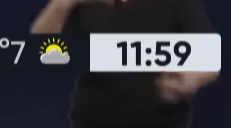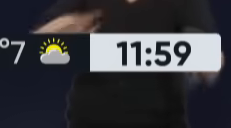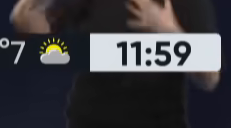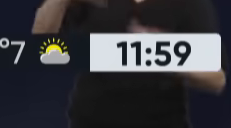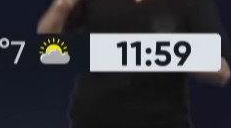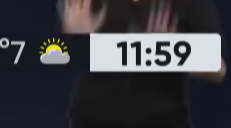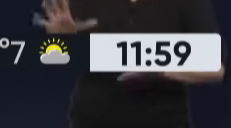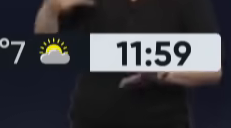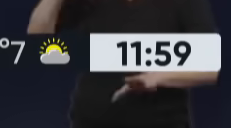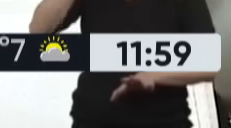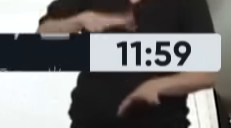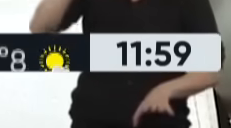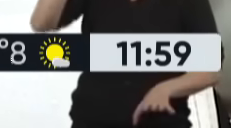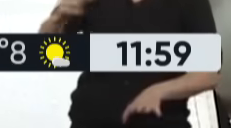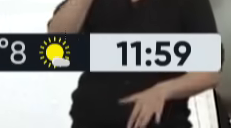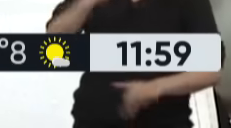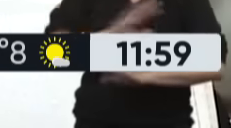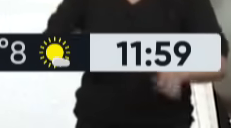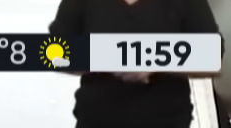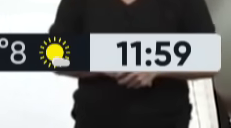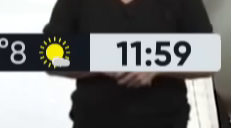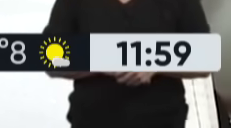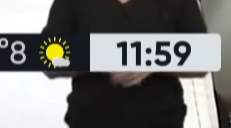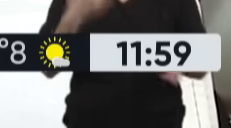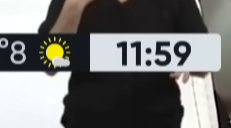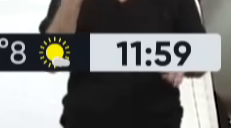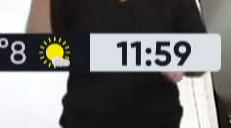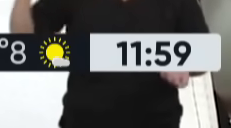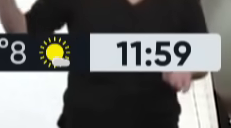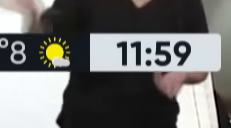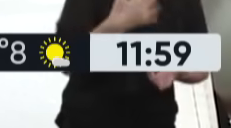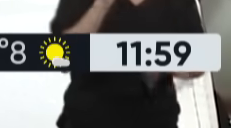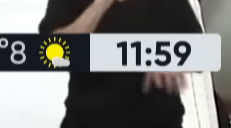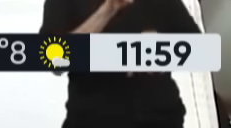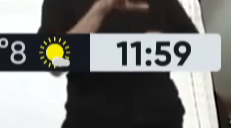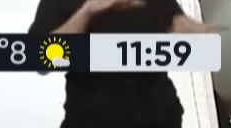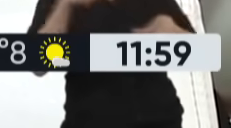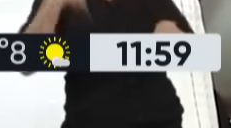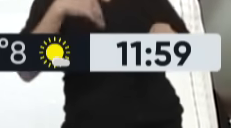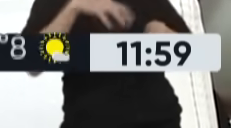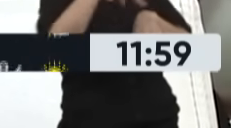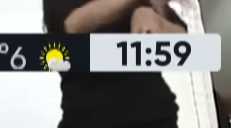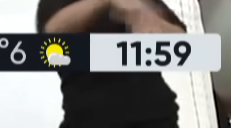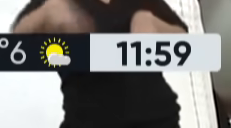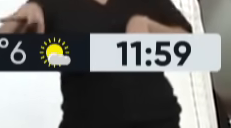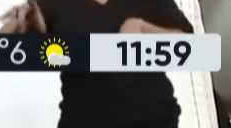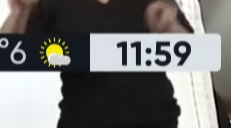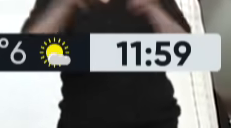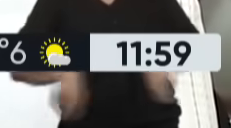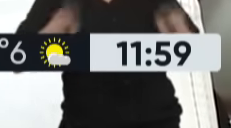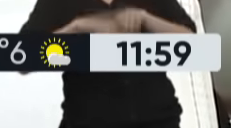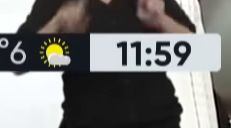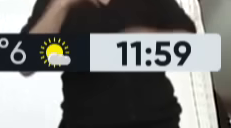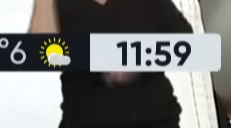estás preguntando de manera en genérica? En la generalidad de las que, cuando ves diferentes sectores que postulan lo mismo, ¿no? Dicen,